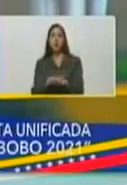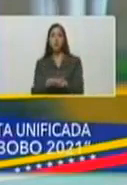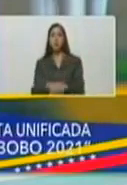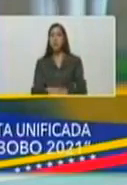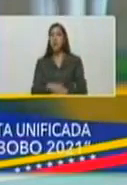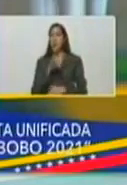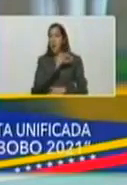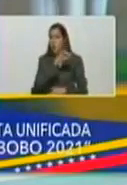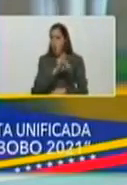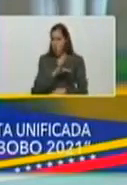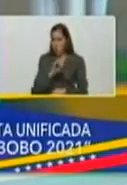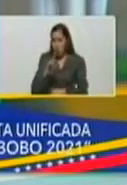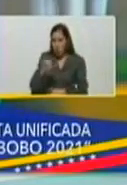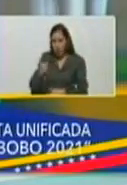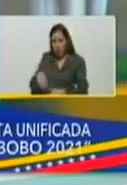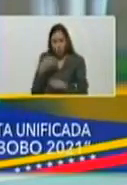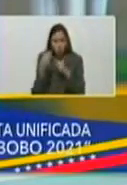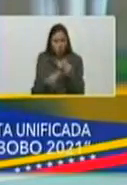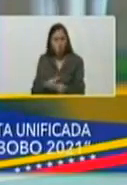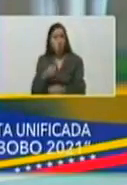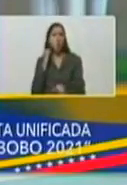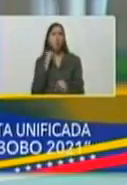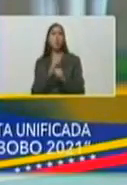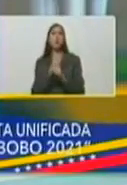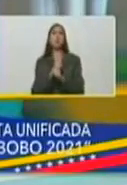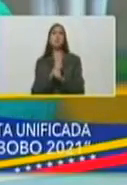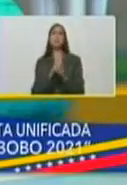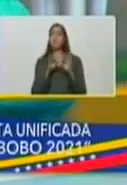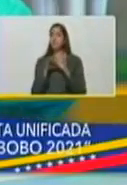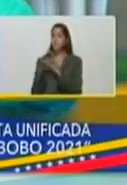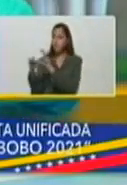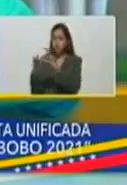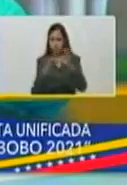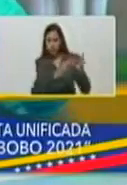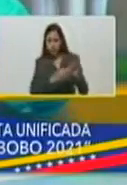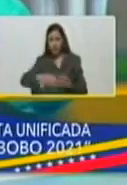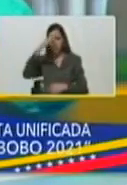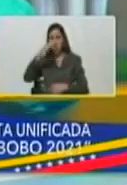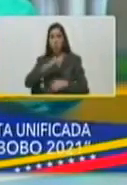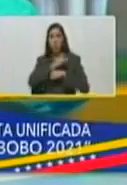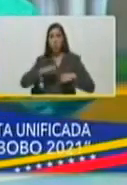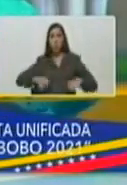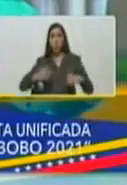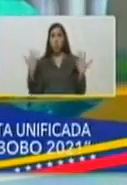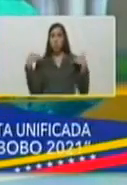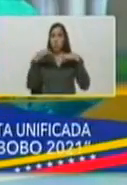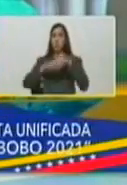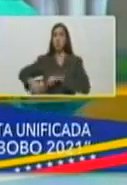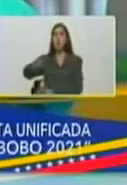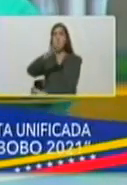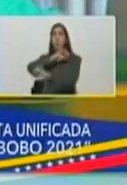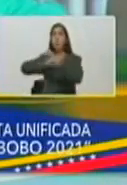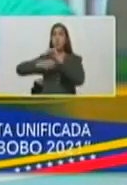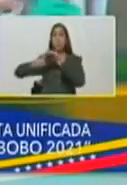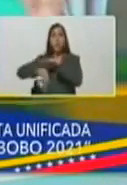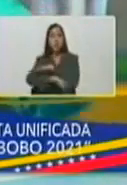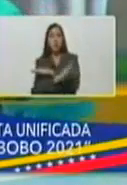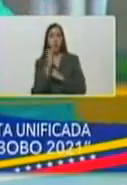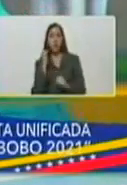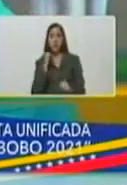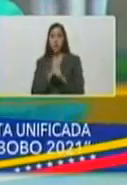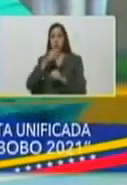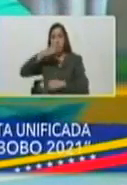SODI y cómo somos una sola fuerza armada cuando salimos al combate. Y somos un solo